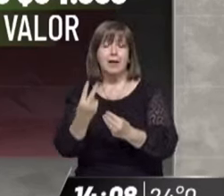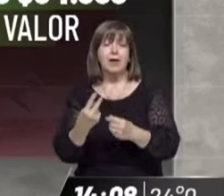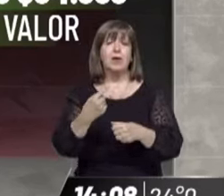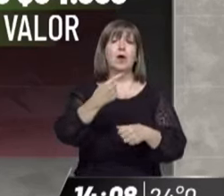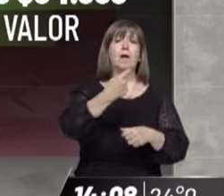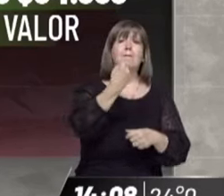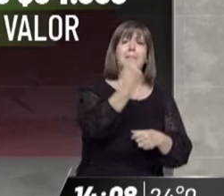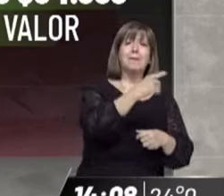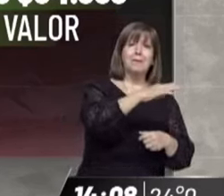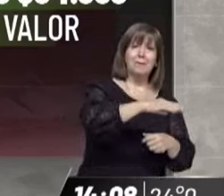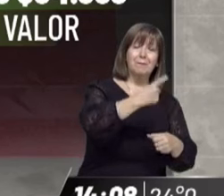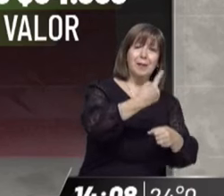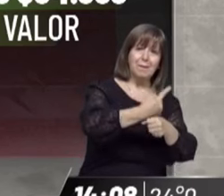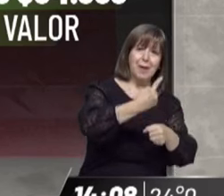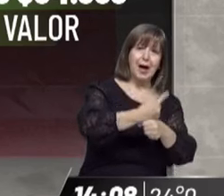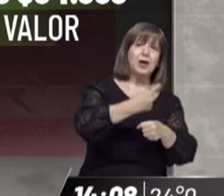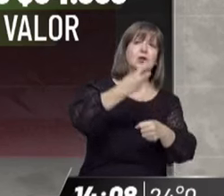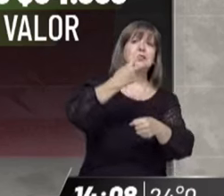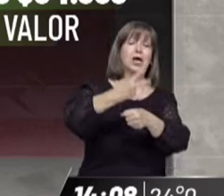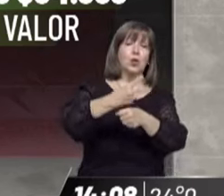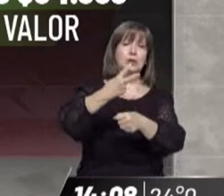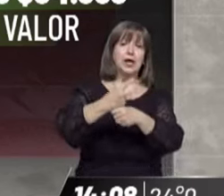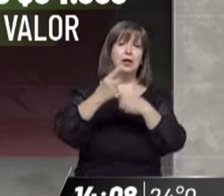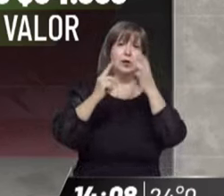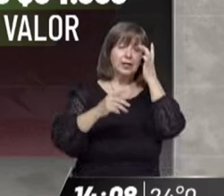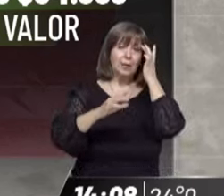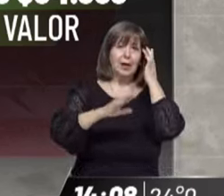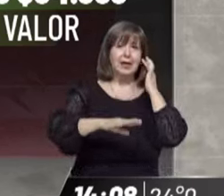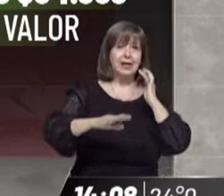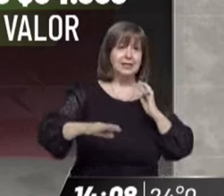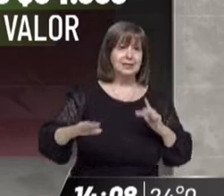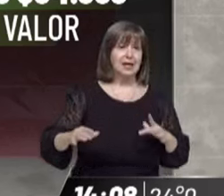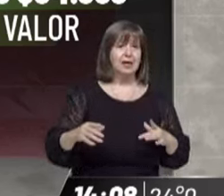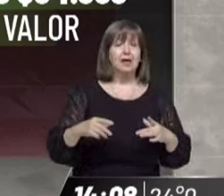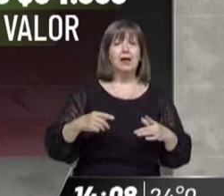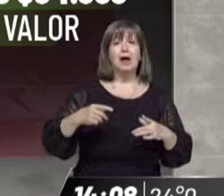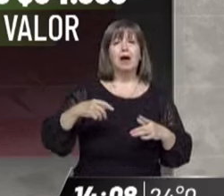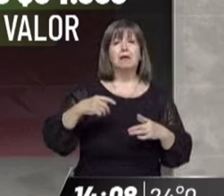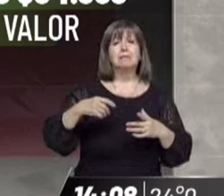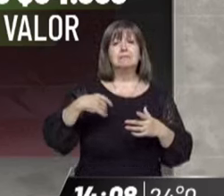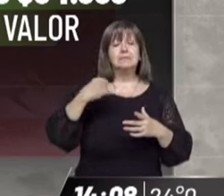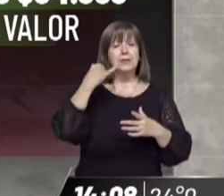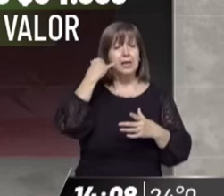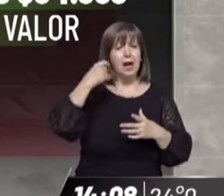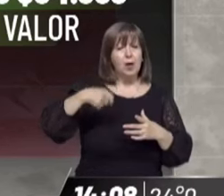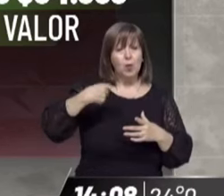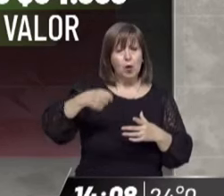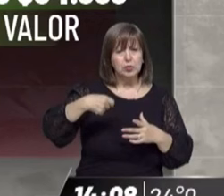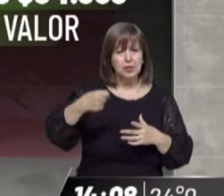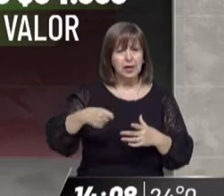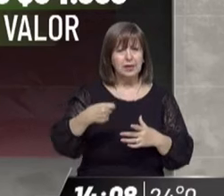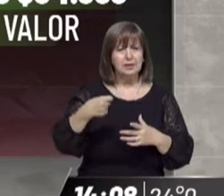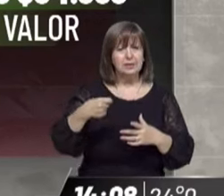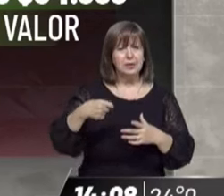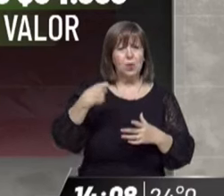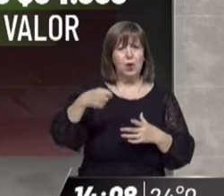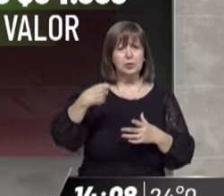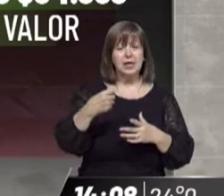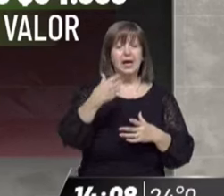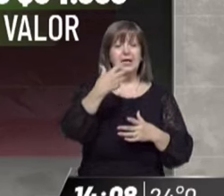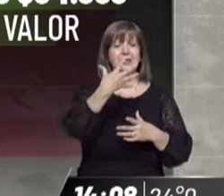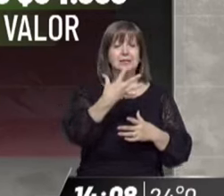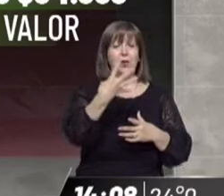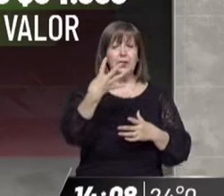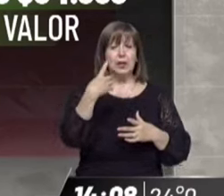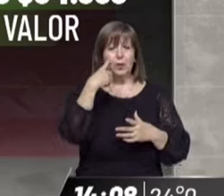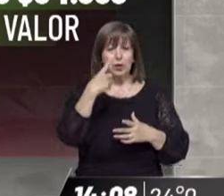niveles inicial, primario y secundario. La cuota no debe superar los 54.396 pesos y se va a reintegrar